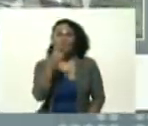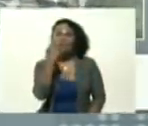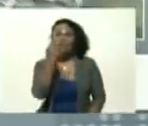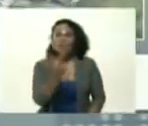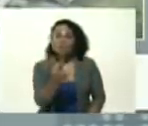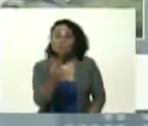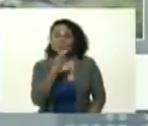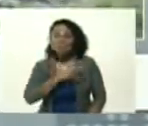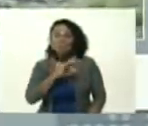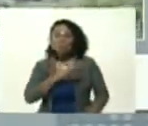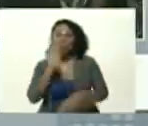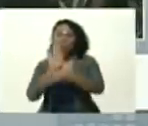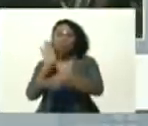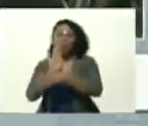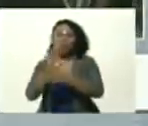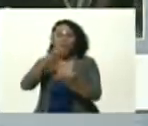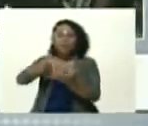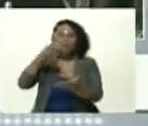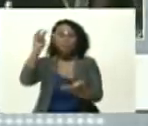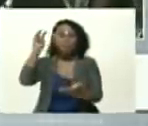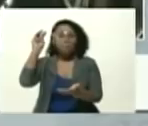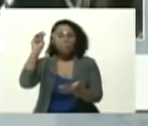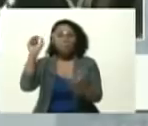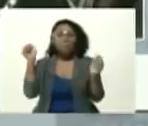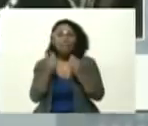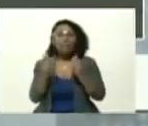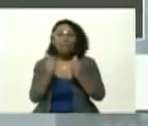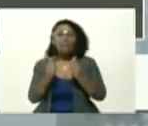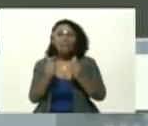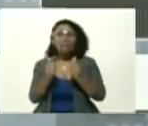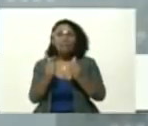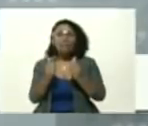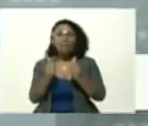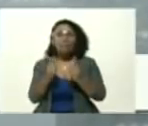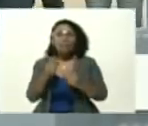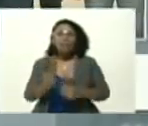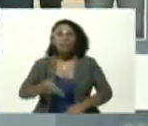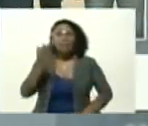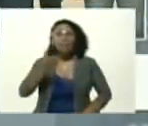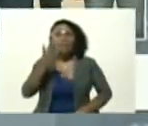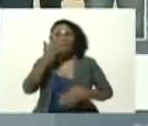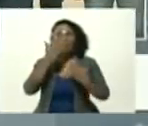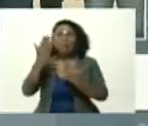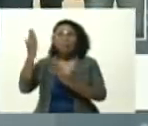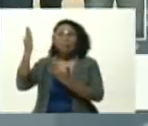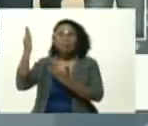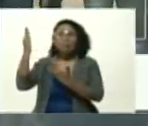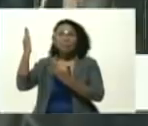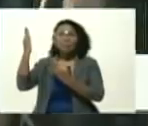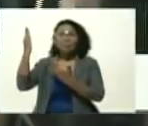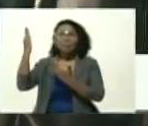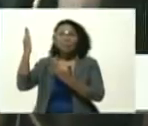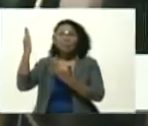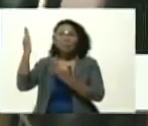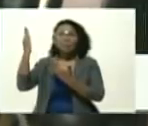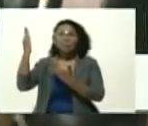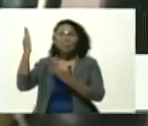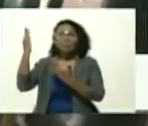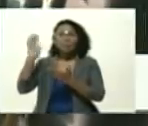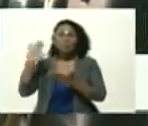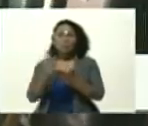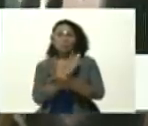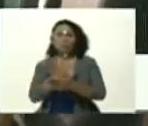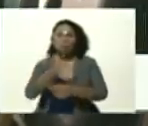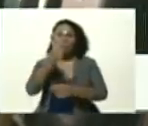Jason, protector del Estado Miranda, señor diputado. Muy importante, mira, ahí están las imágenes. Lo quitaron.